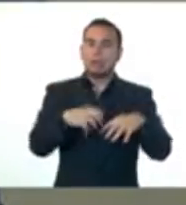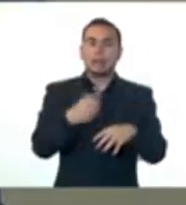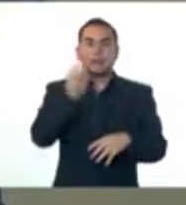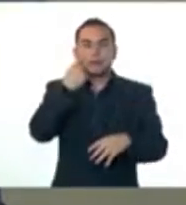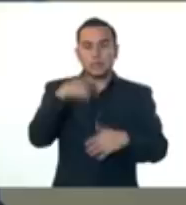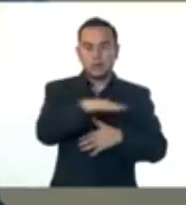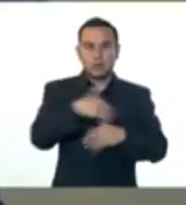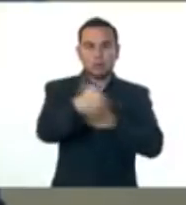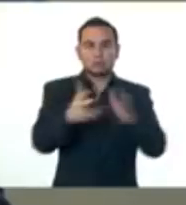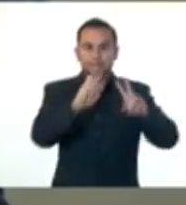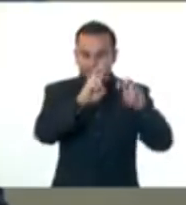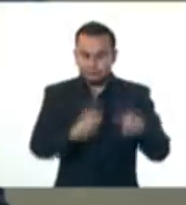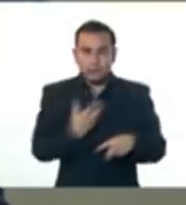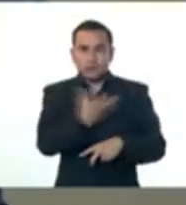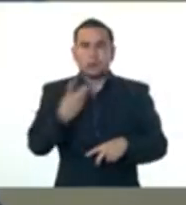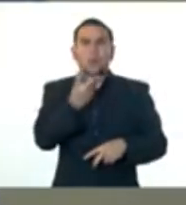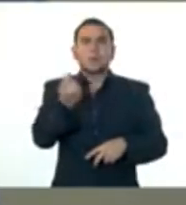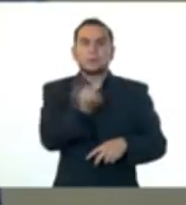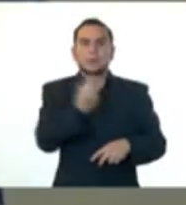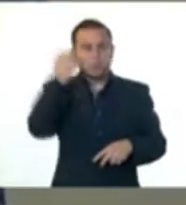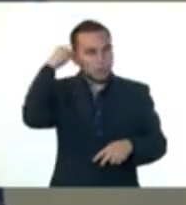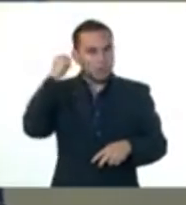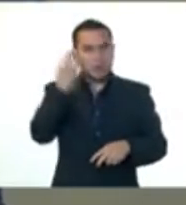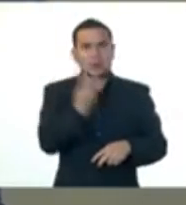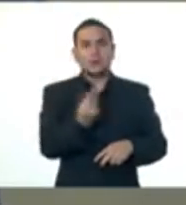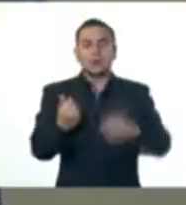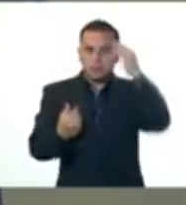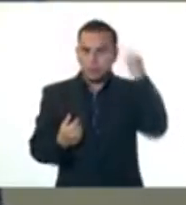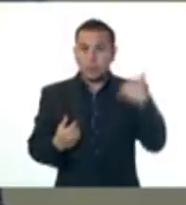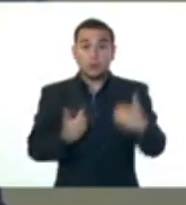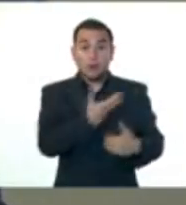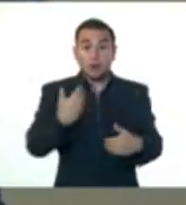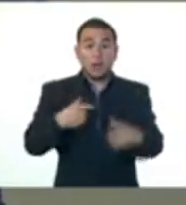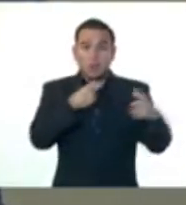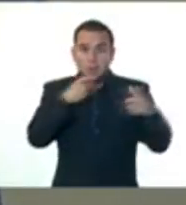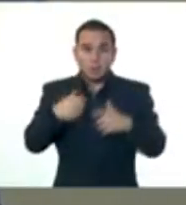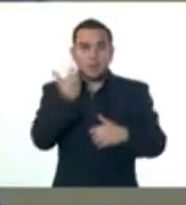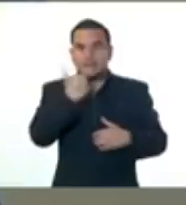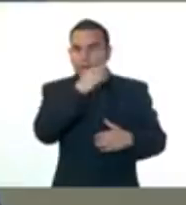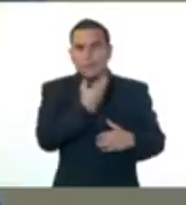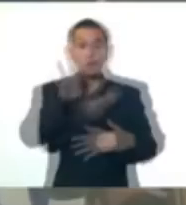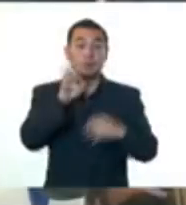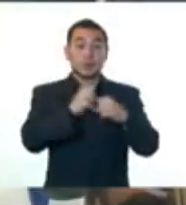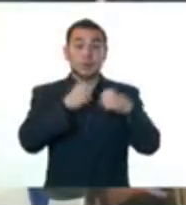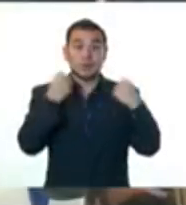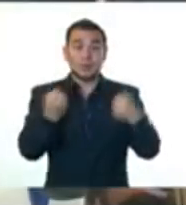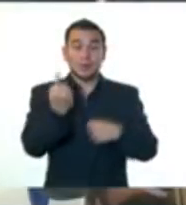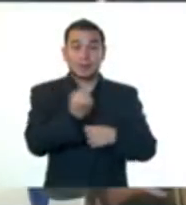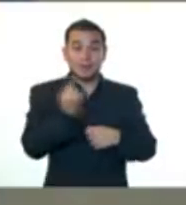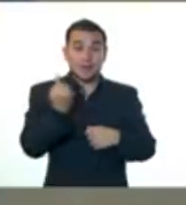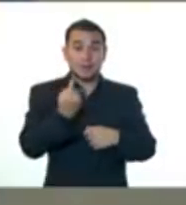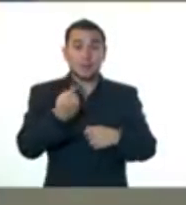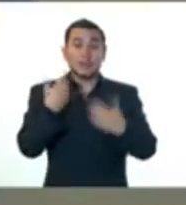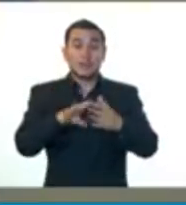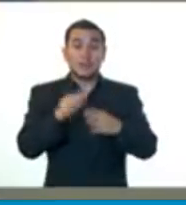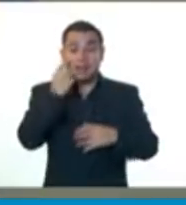otros de contención cuánta gente de nosotros de contención cuántas mujeres cuántos hombres de qué edades son los enfermos etcétera nuevamente las